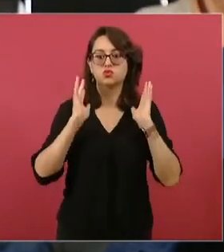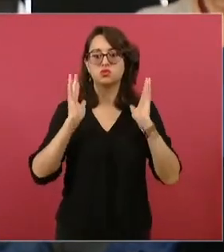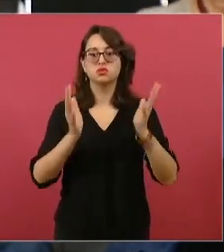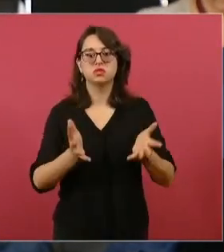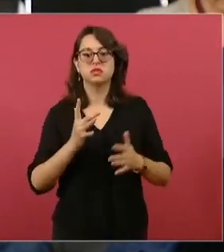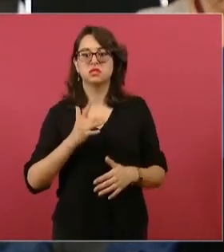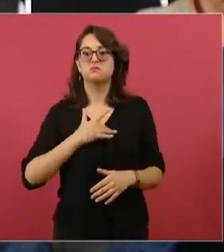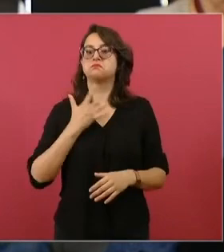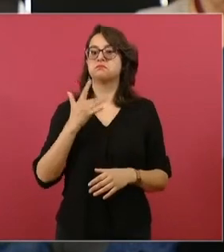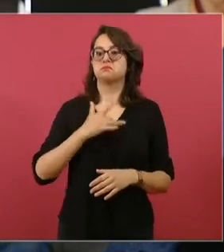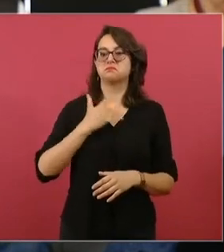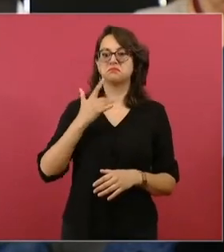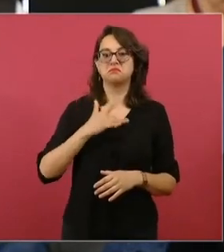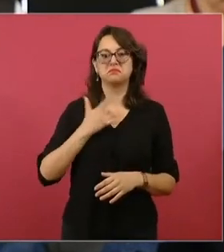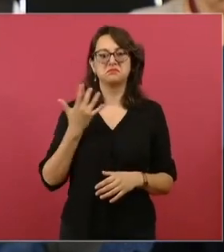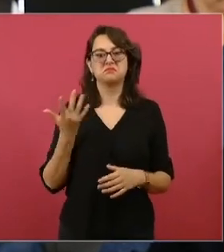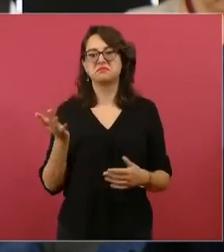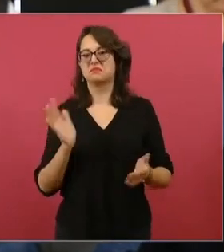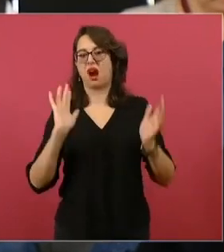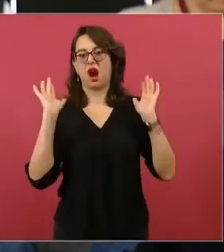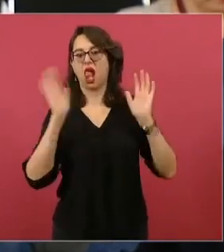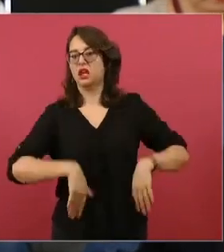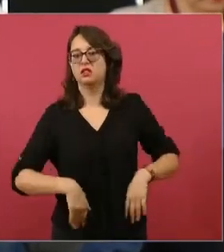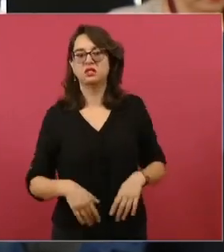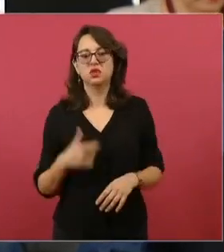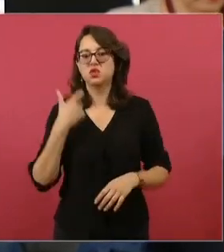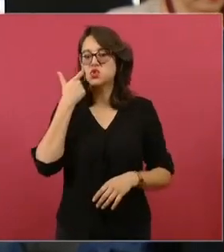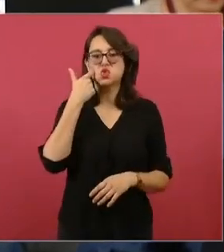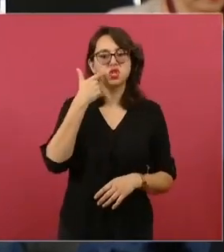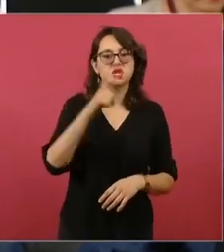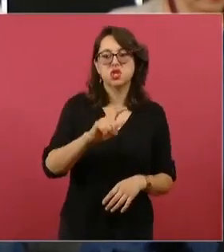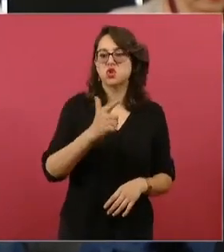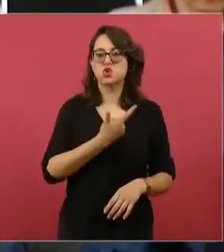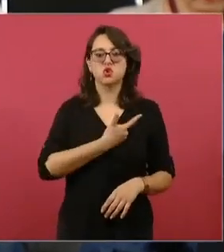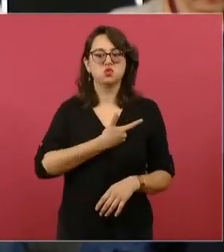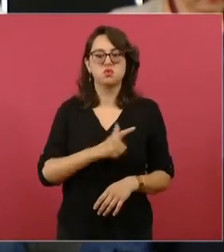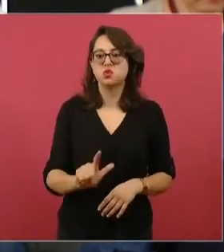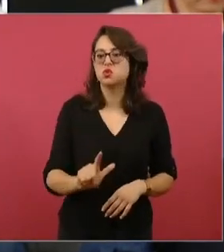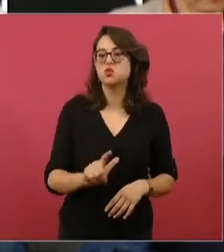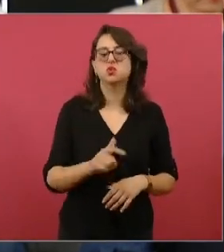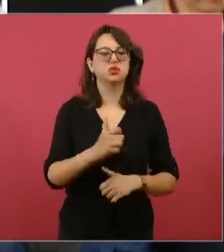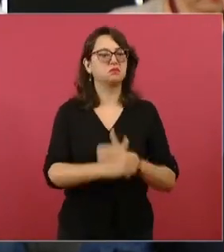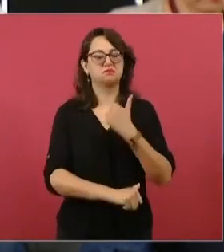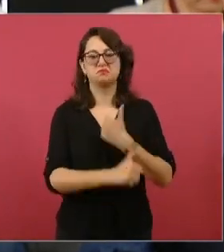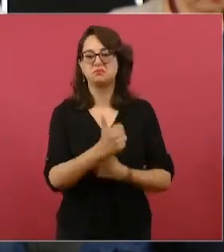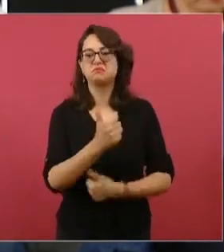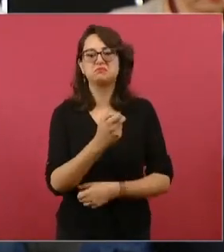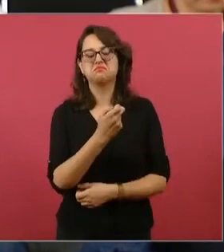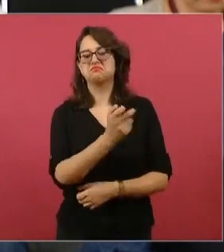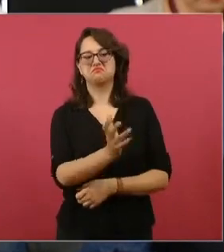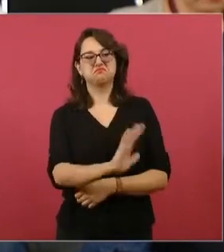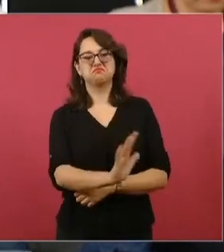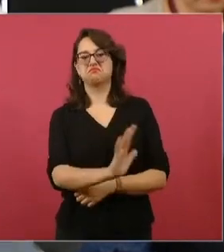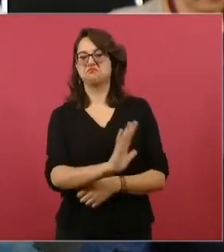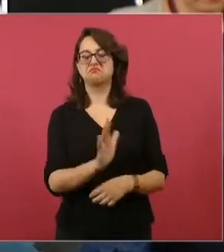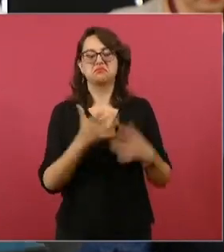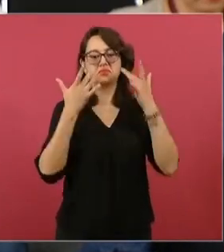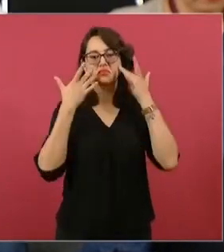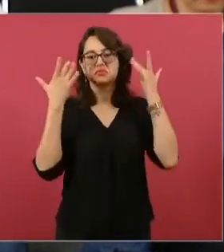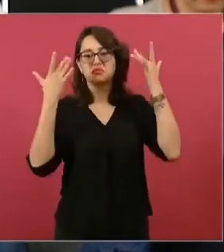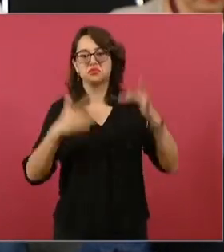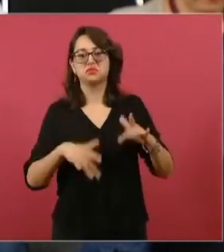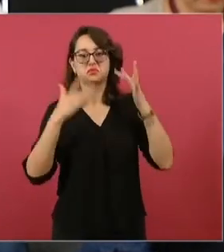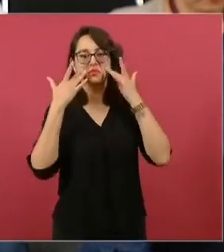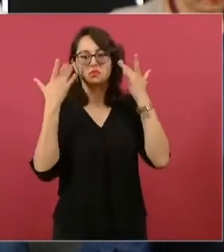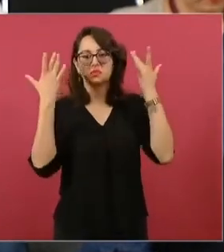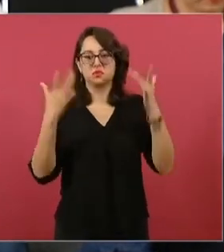mostraron algunos descontento en torno a este procedimiento, porque pues mencionan algunos que ni están de